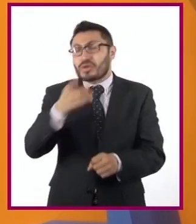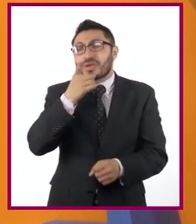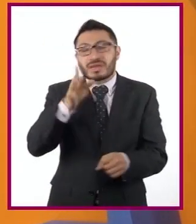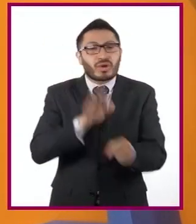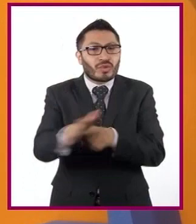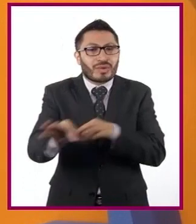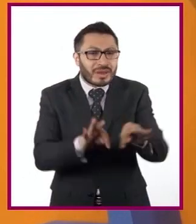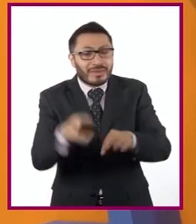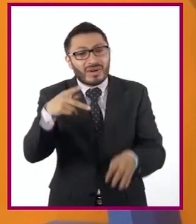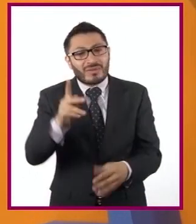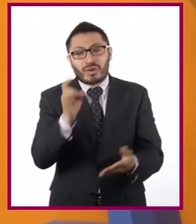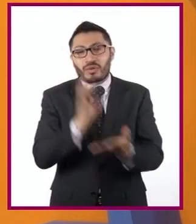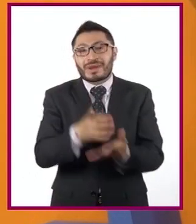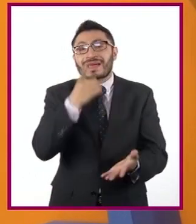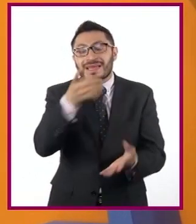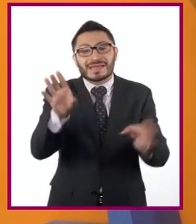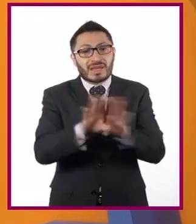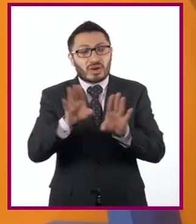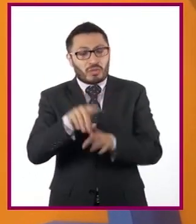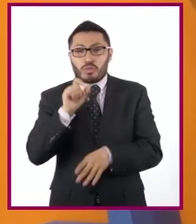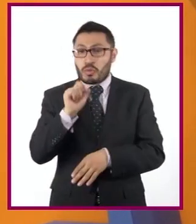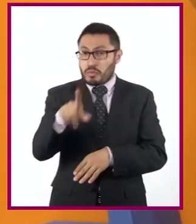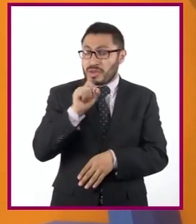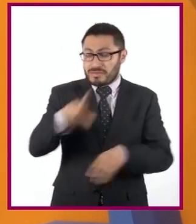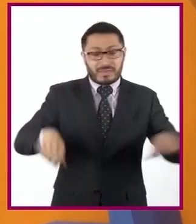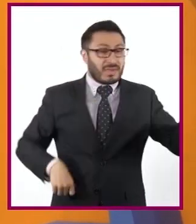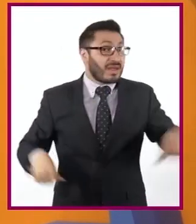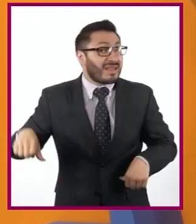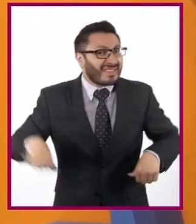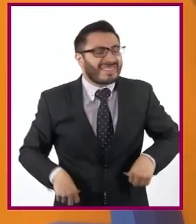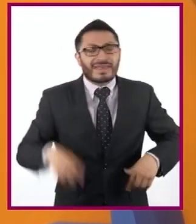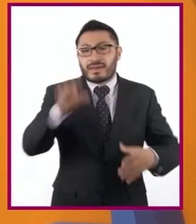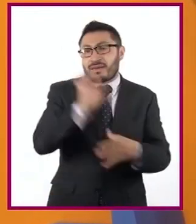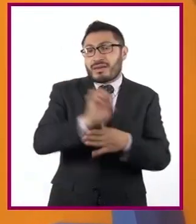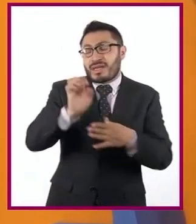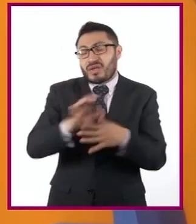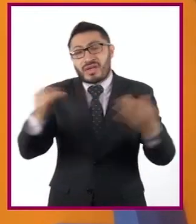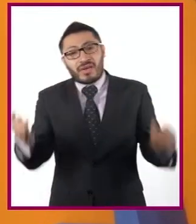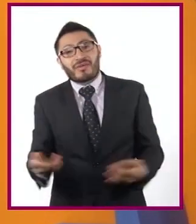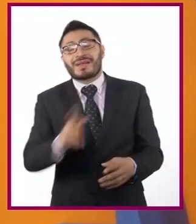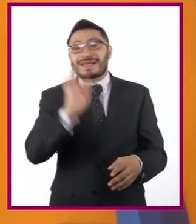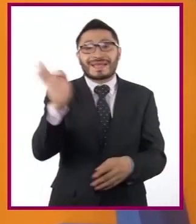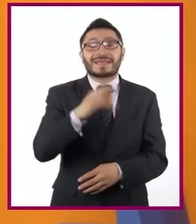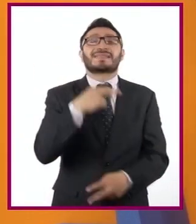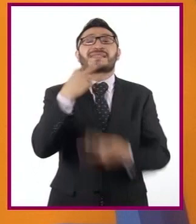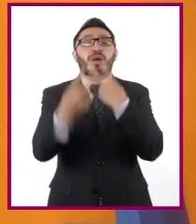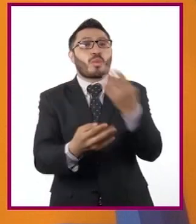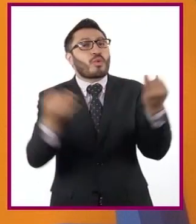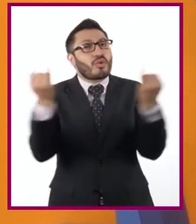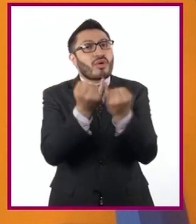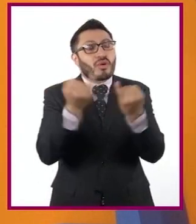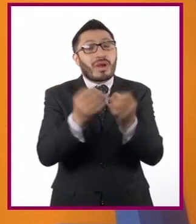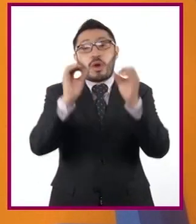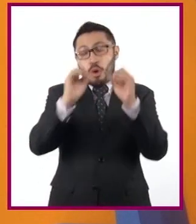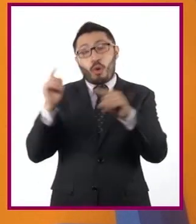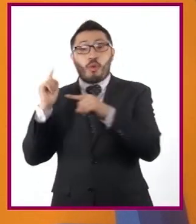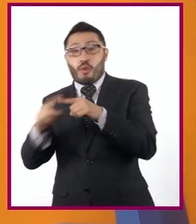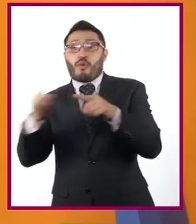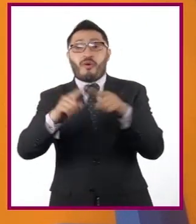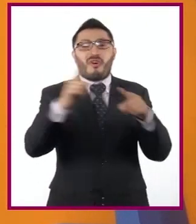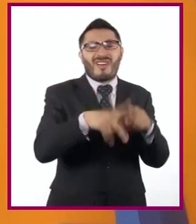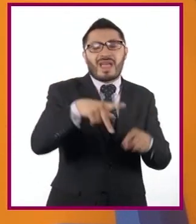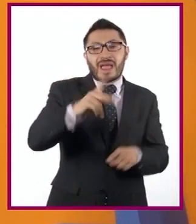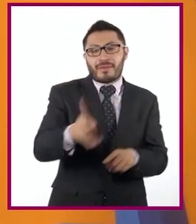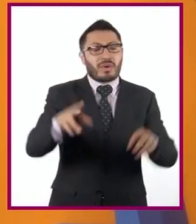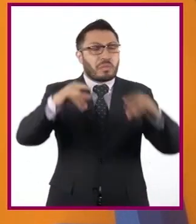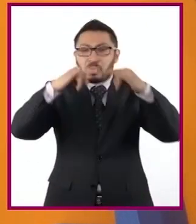y están refiriéndose a una misma situación, por lo cual, aunque su pronunciación y entonación sean distintas, no